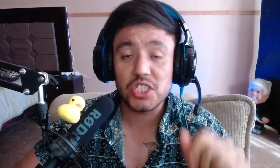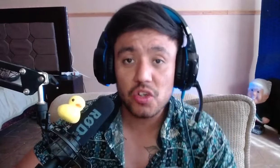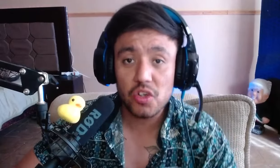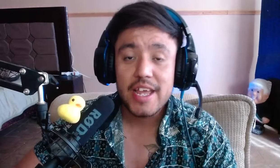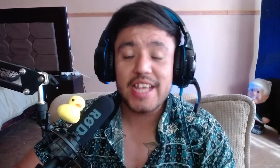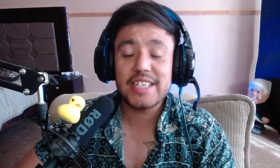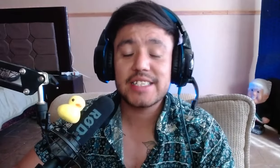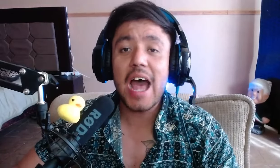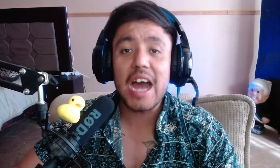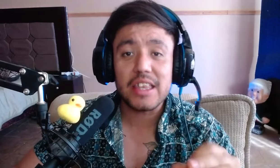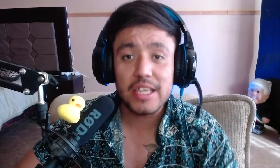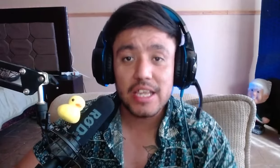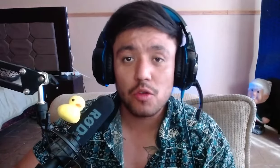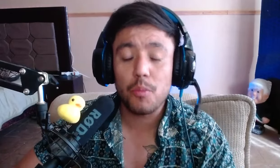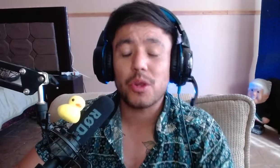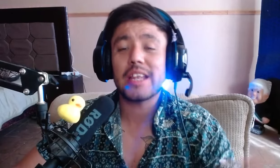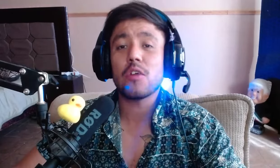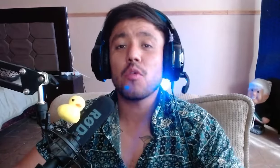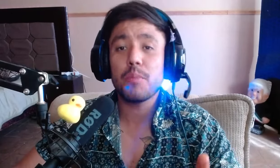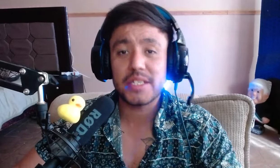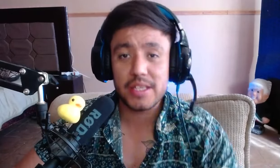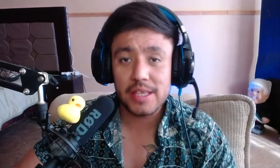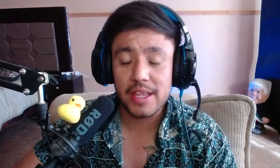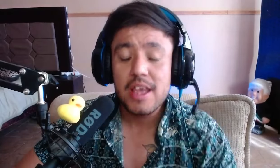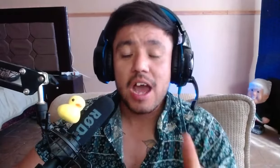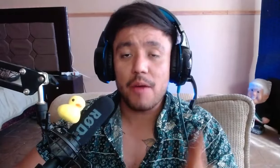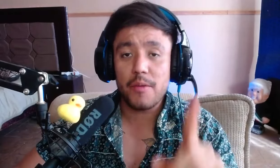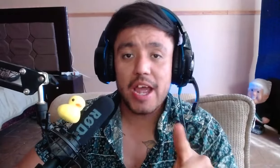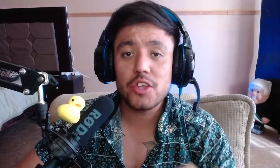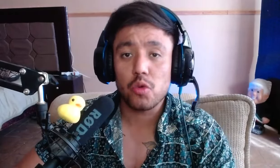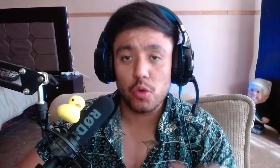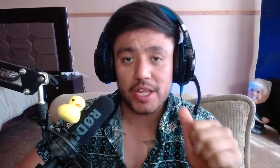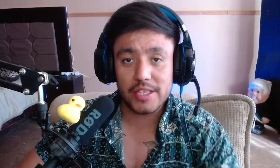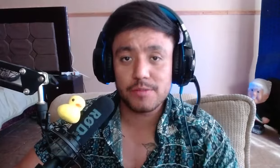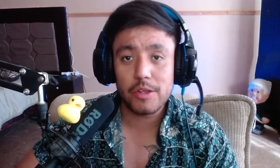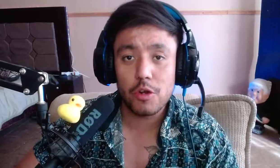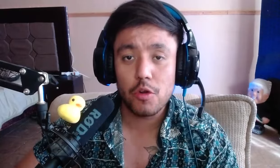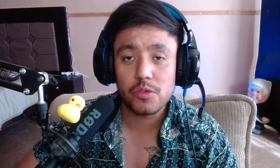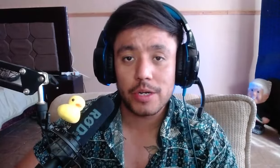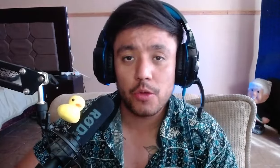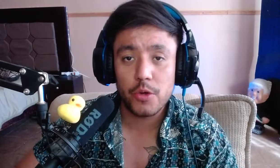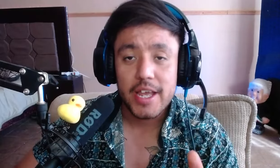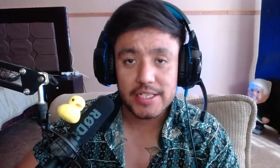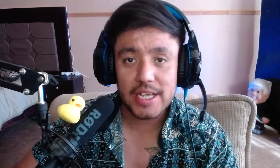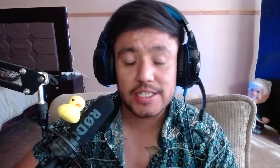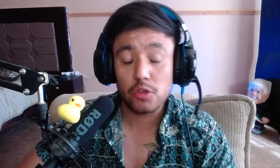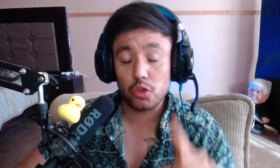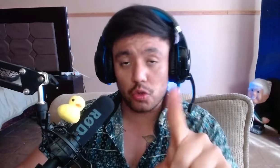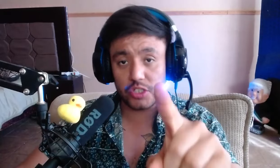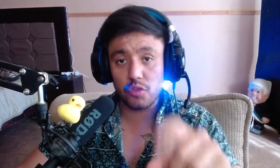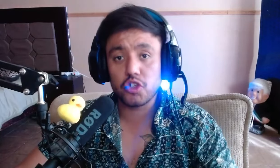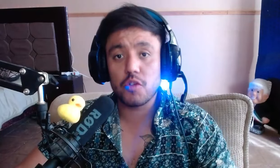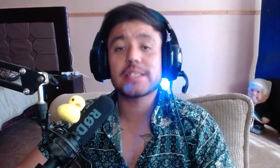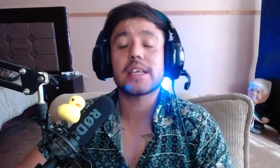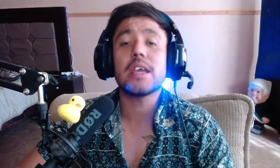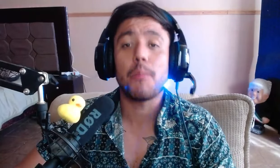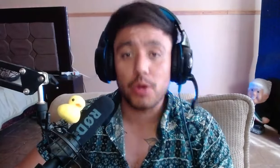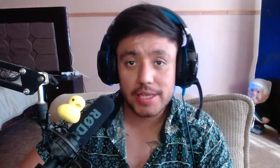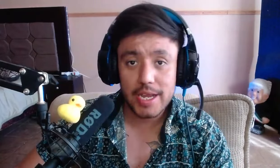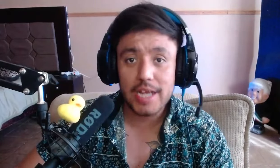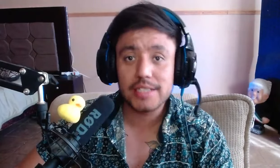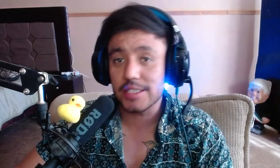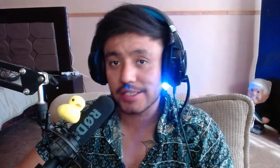oposición está Ardiendo porque ningún presidente habría hecho lo que Andrés Manuel López Obrador está haciendo todo esto y mucho más aquí